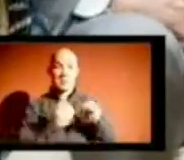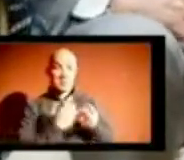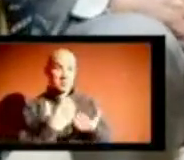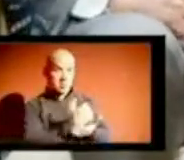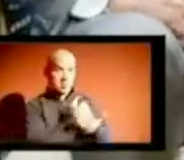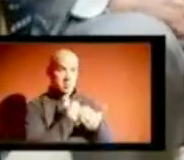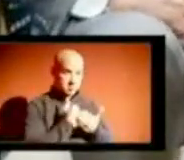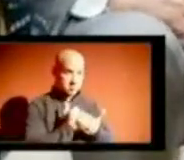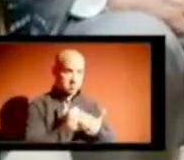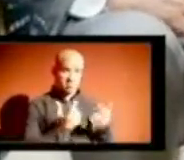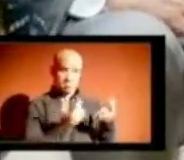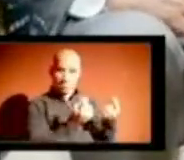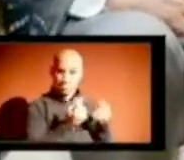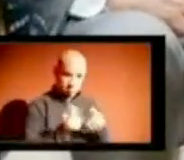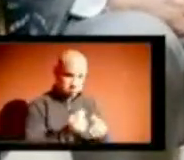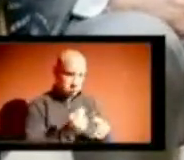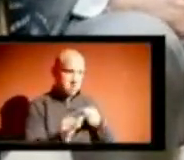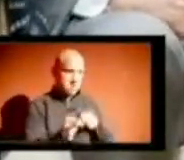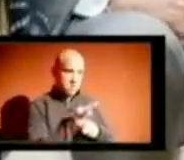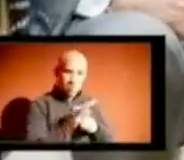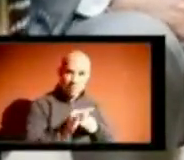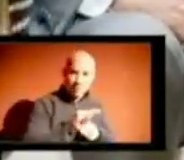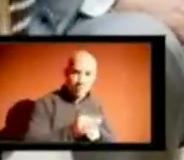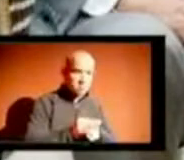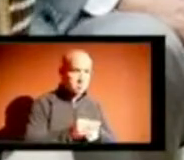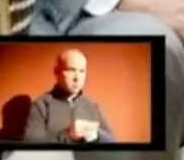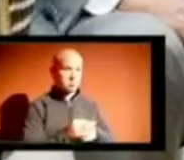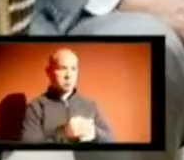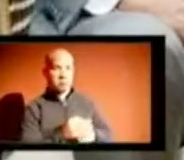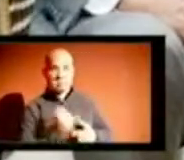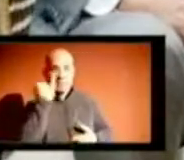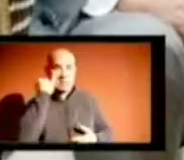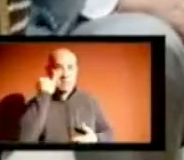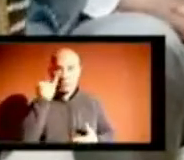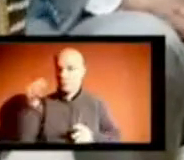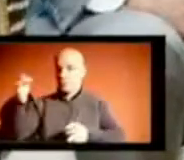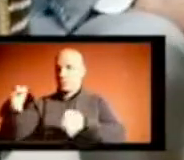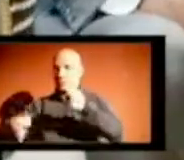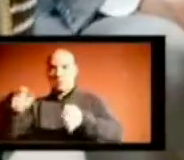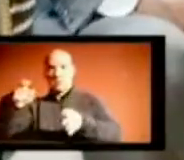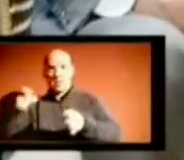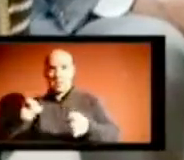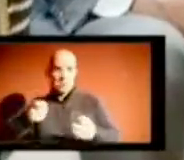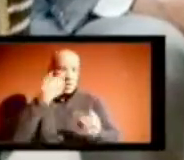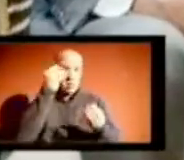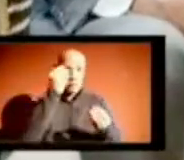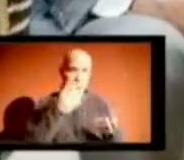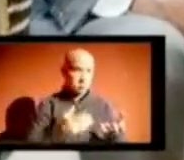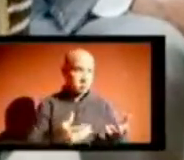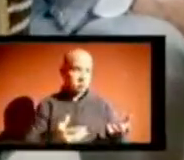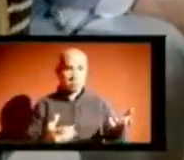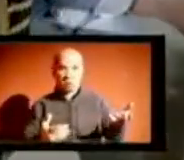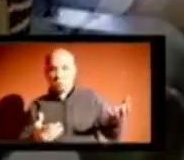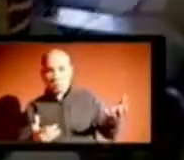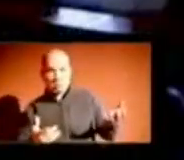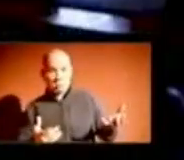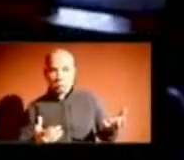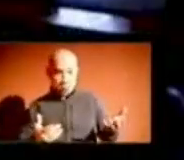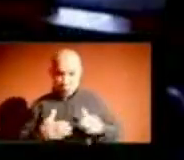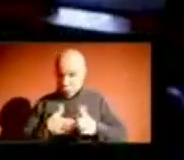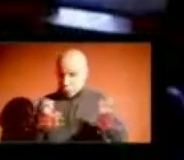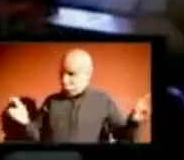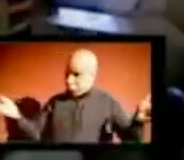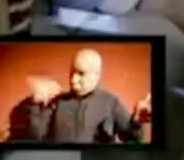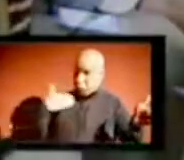la colaboración que necesite los tribunales o las instrumentalidades investigativas, pues tenemos que hacernos disponibles